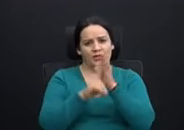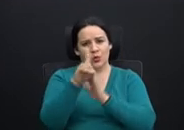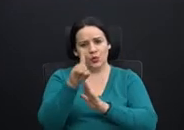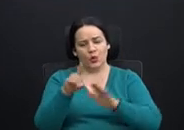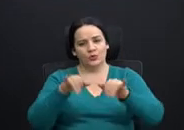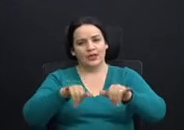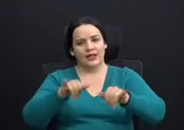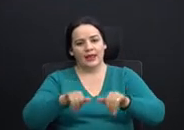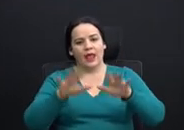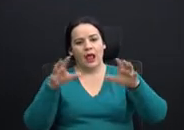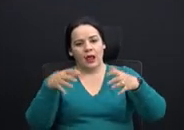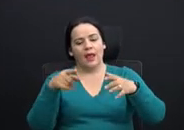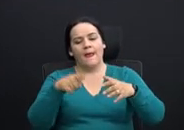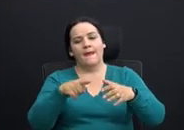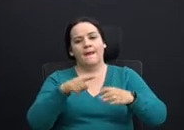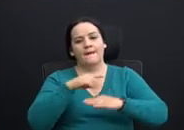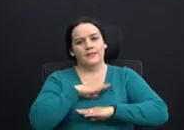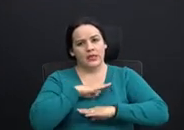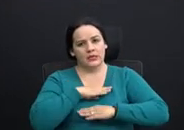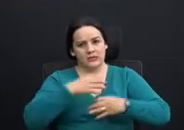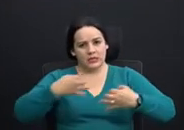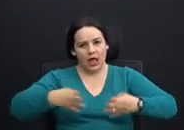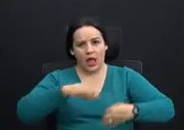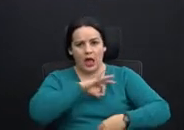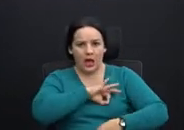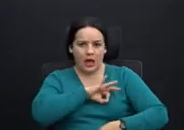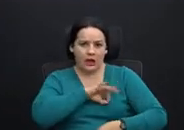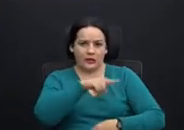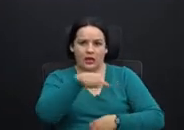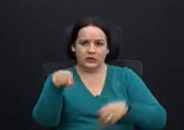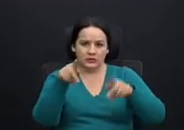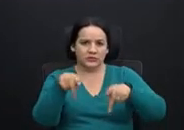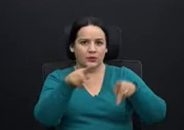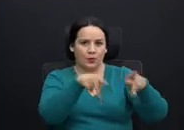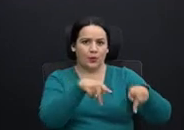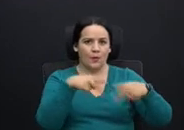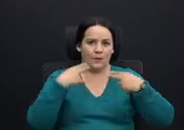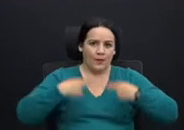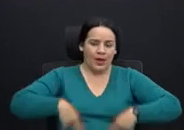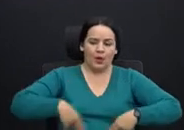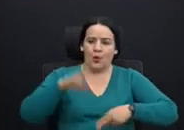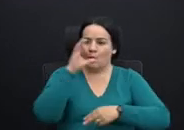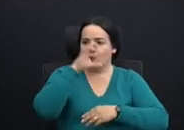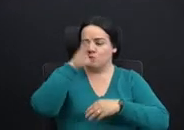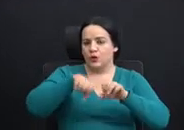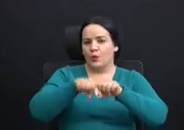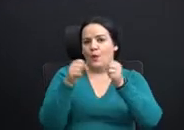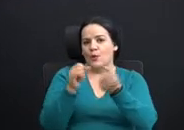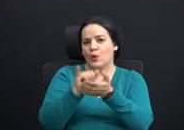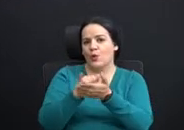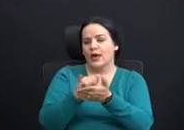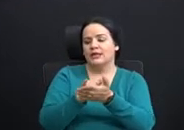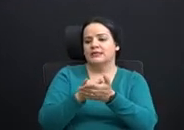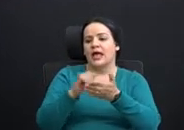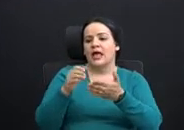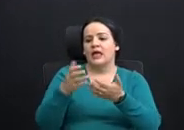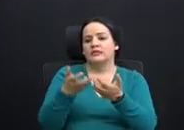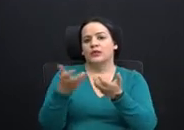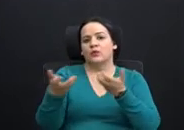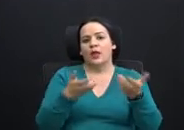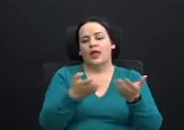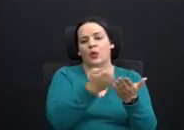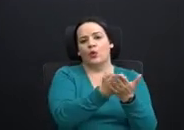en el bienestar del ser humano. El desarrollo sostenible busca romper con esta sectorialización de lo económico,